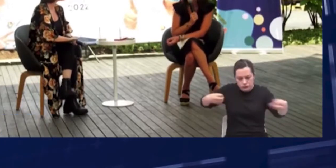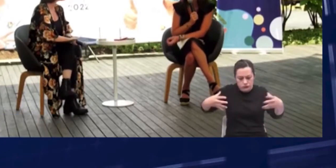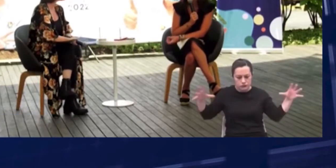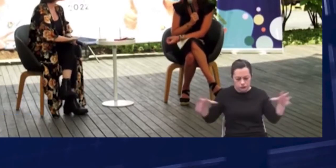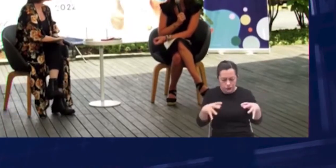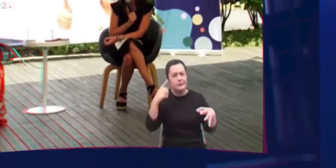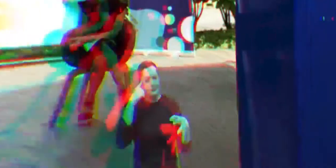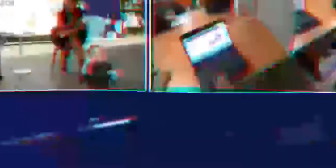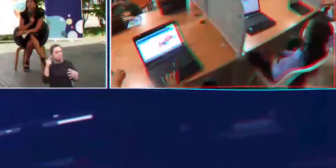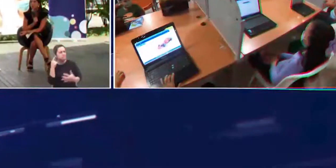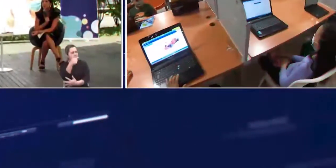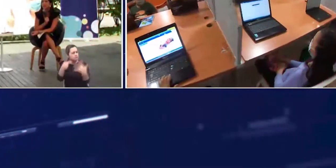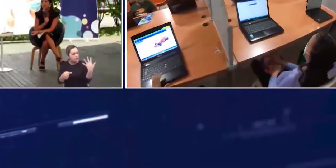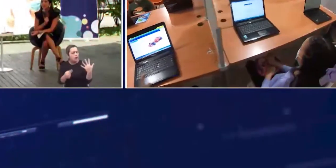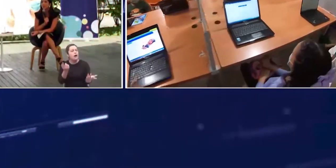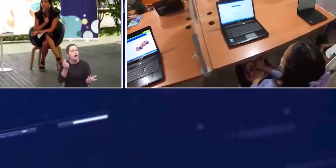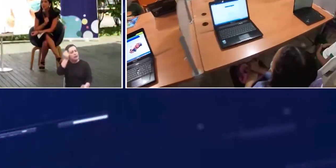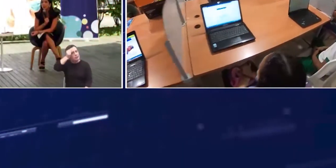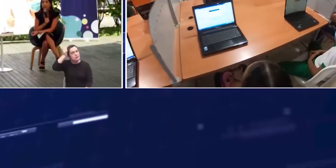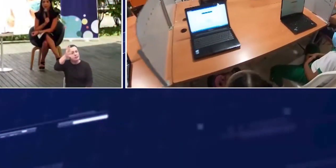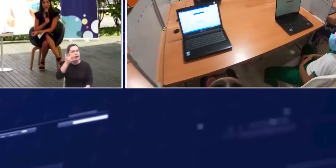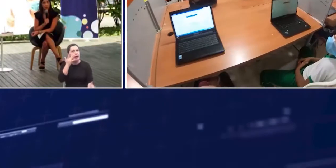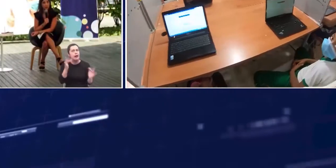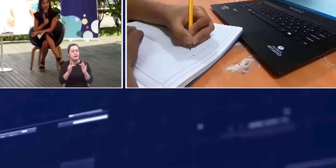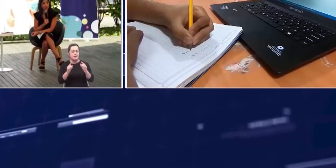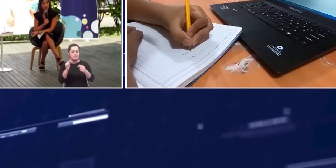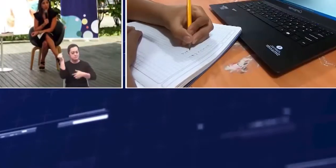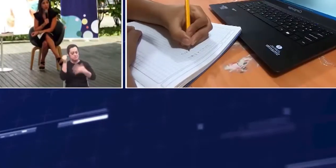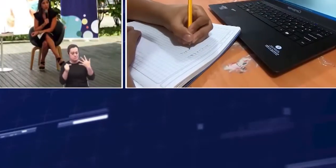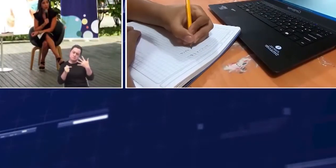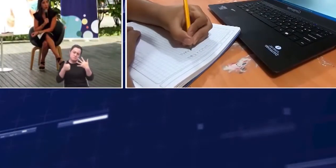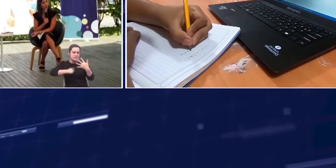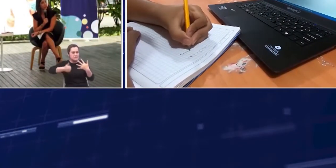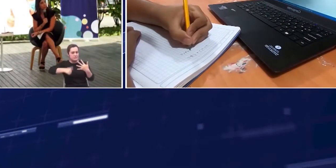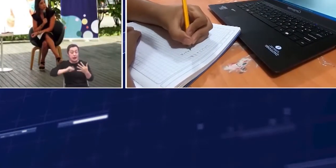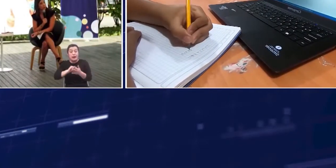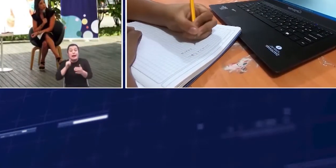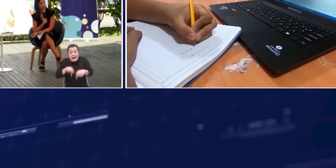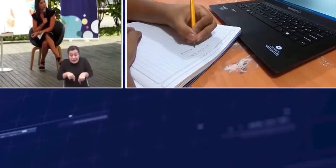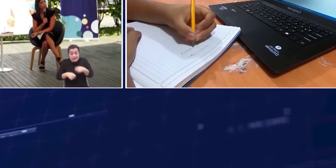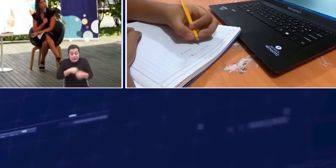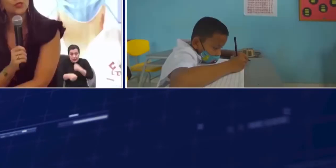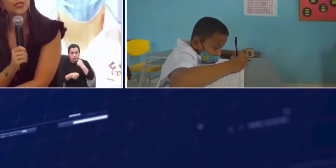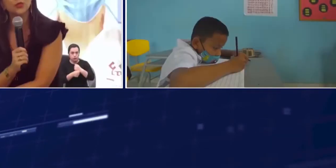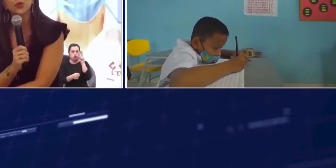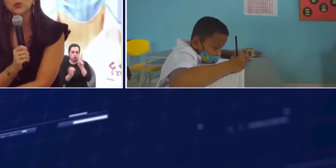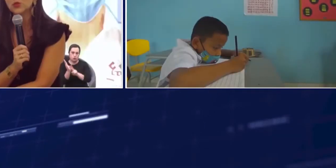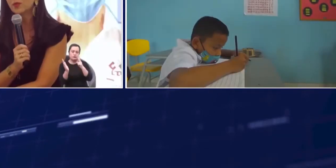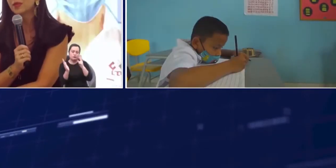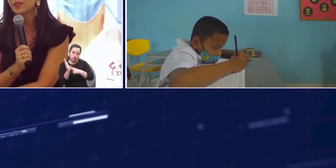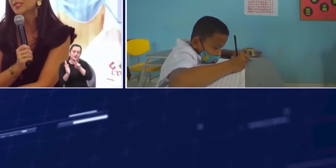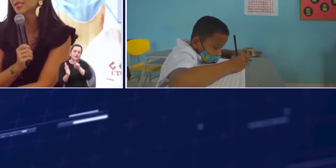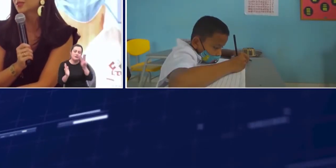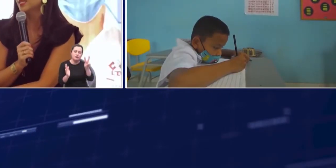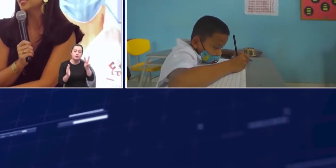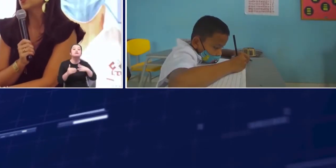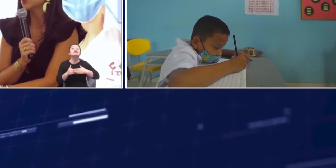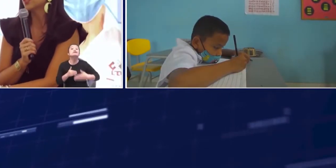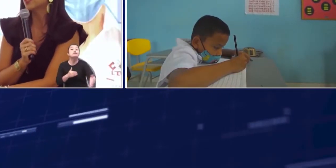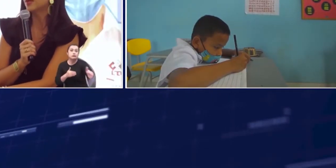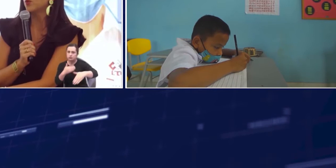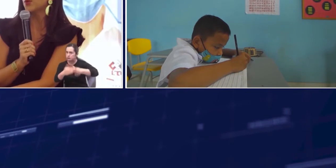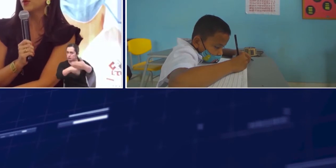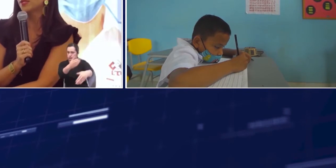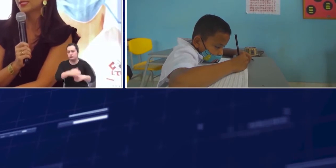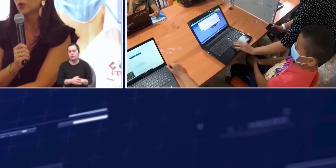valoraciones, pero entre todos haremos que este año escolar y los venideros sean años muy activos. Cierro diciendo que no es una meta de 6 meses,